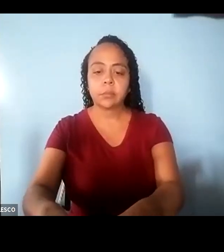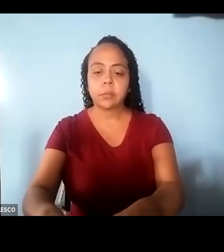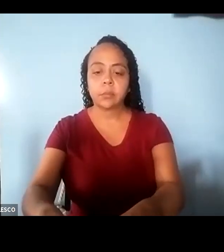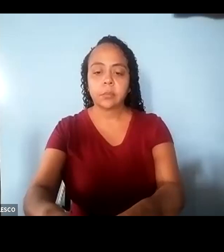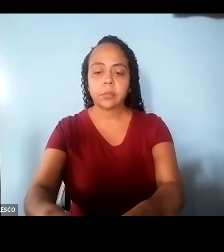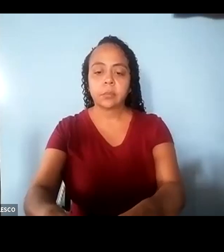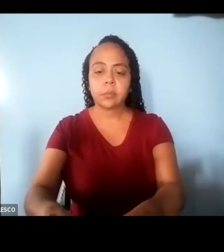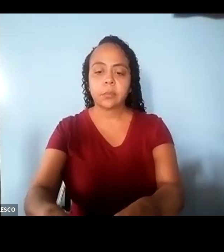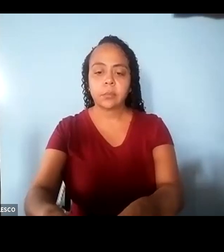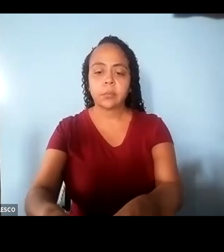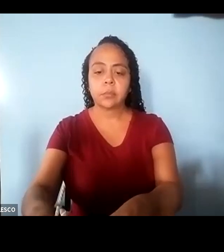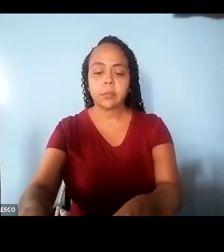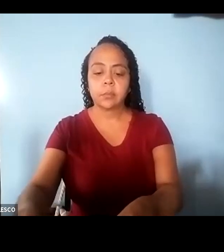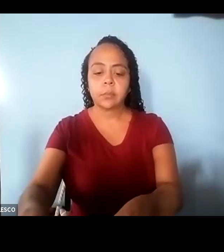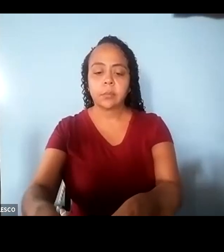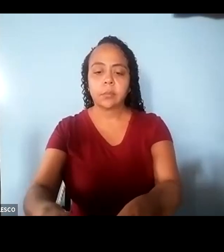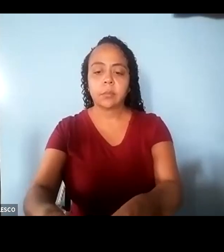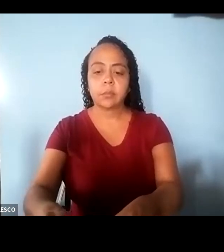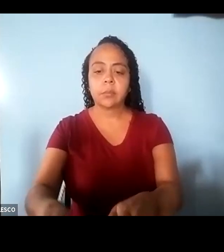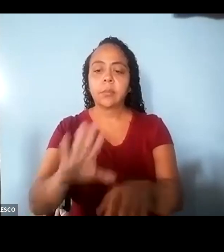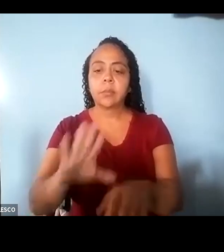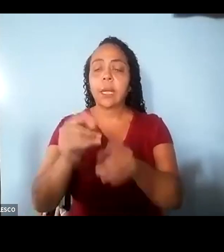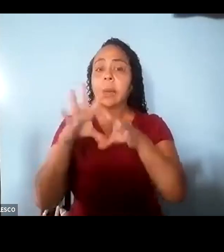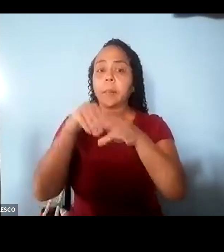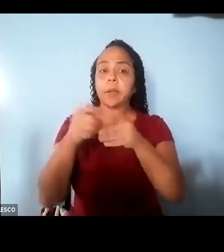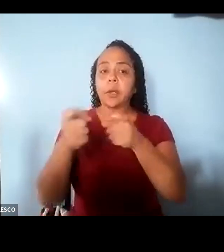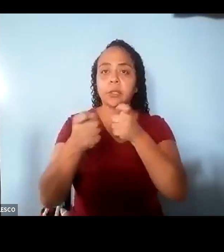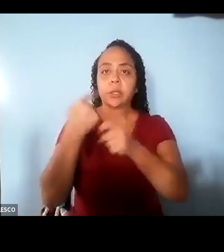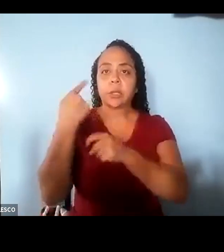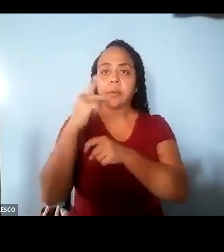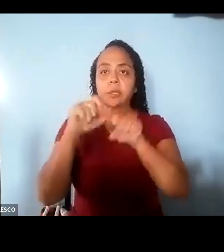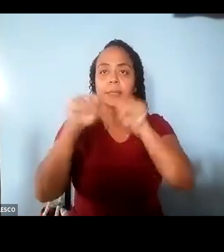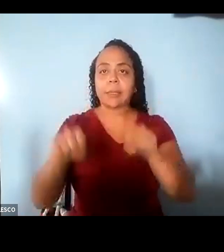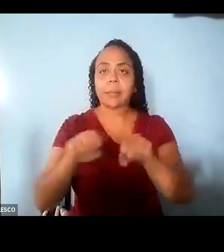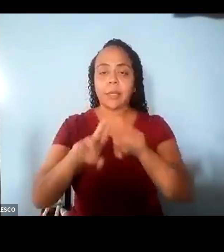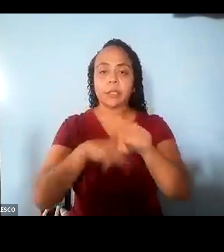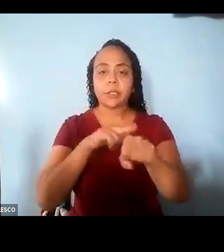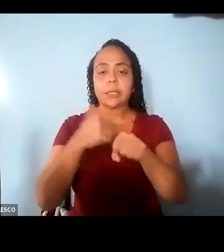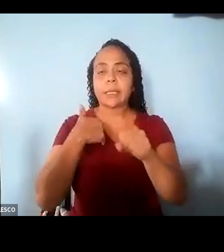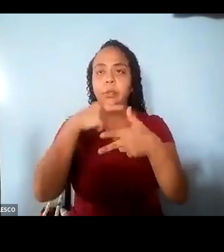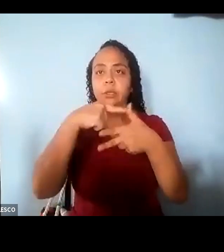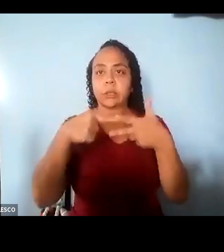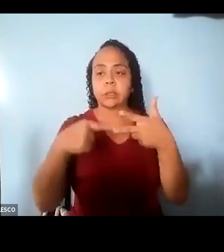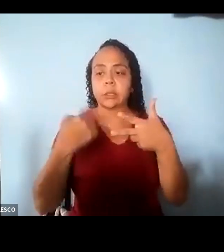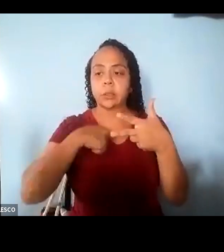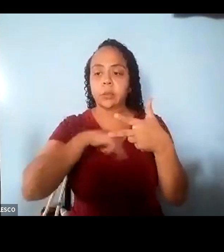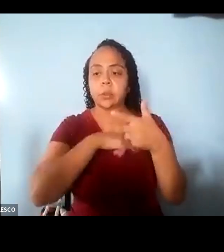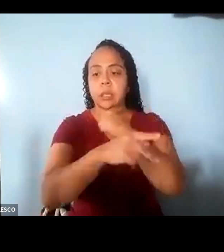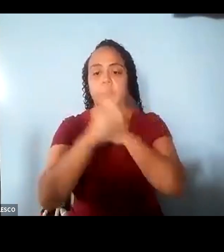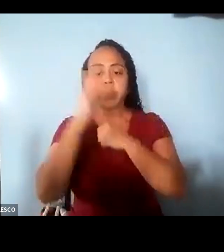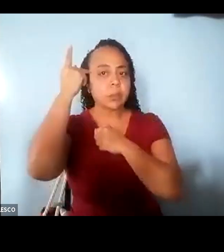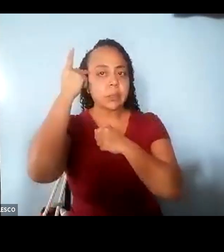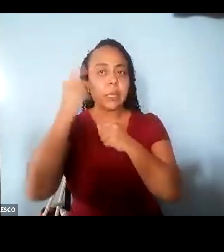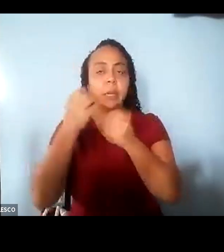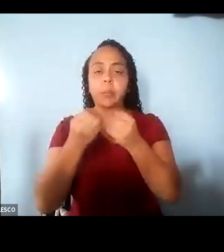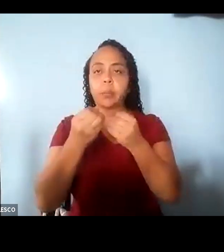privado en el marco de la gestión del riesgo del sistema nacional tenemos tres lineamientos en nuestra política pública de gestión de